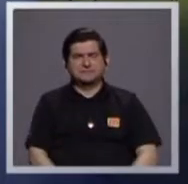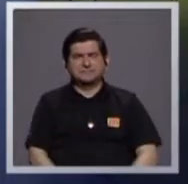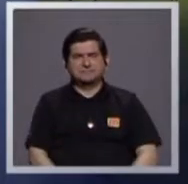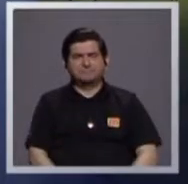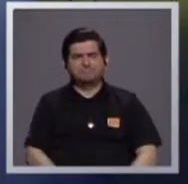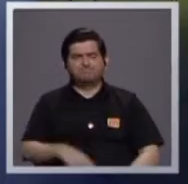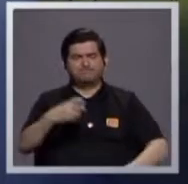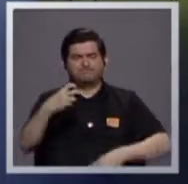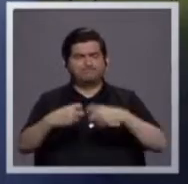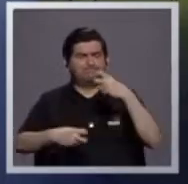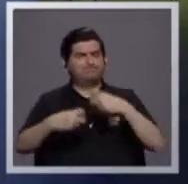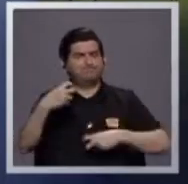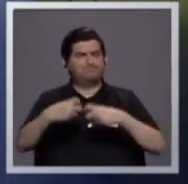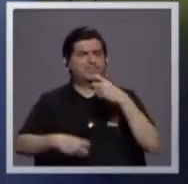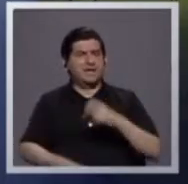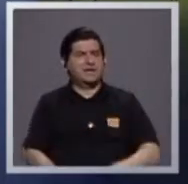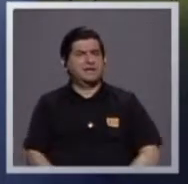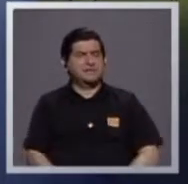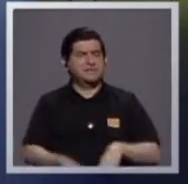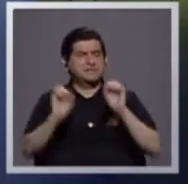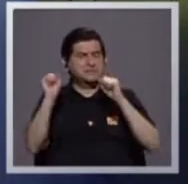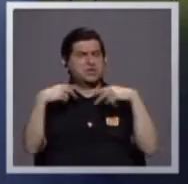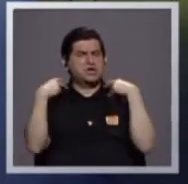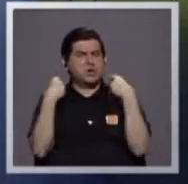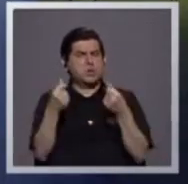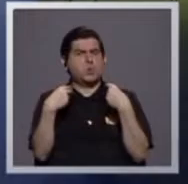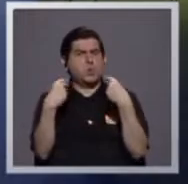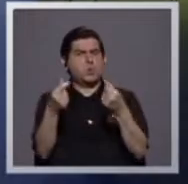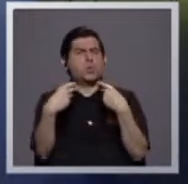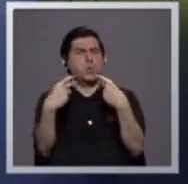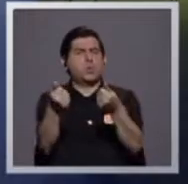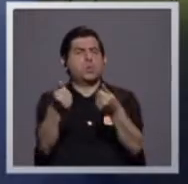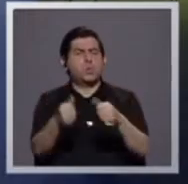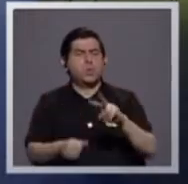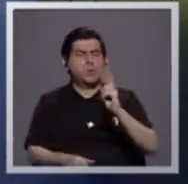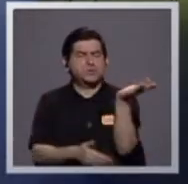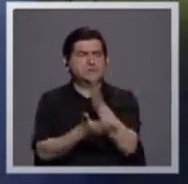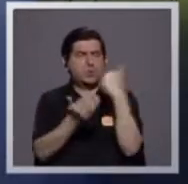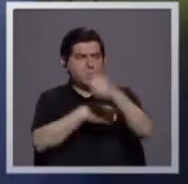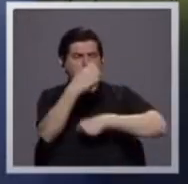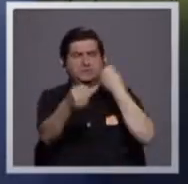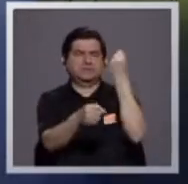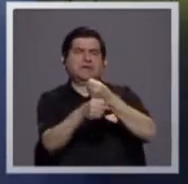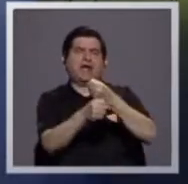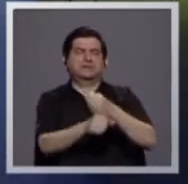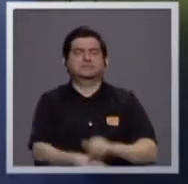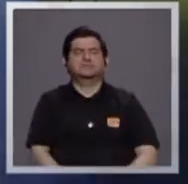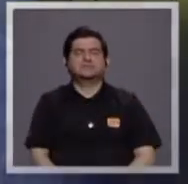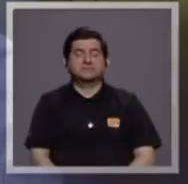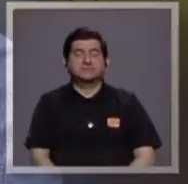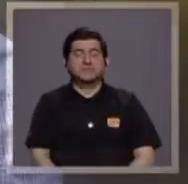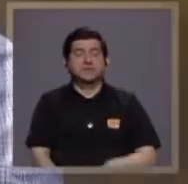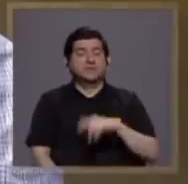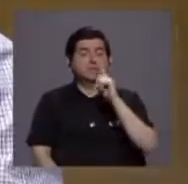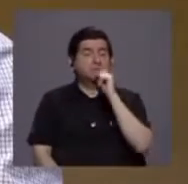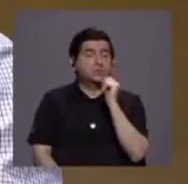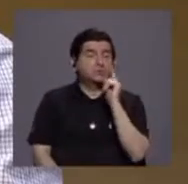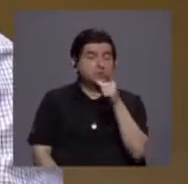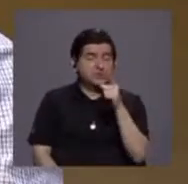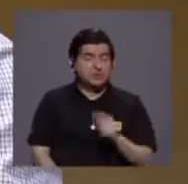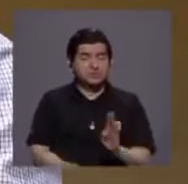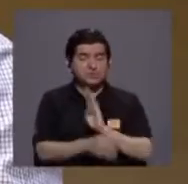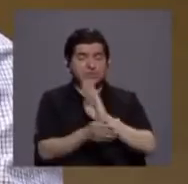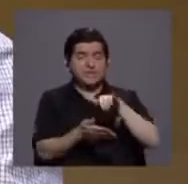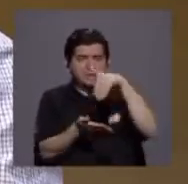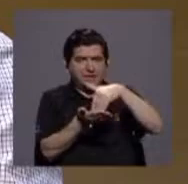la crisis se podría acelerar a la segunda parte de este año. Y afortunadamente, y usted que estuvo en el Banco